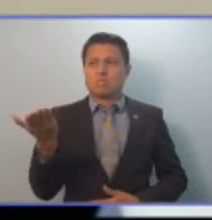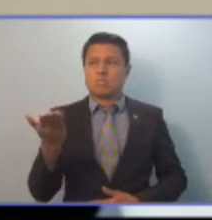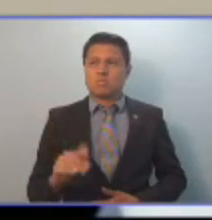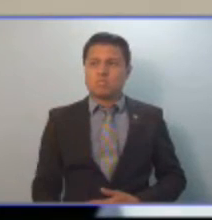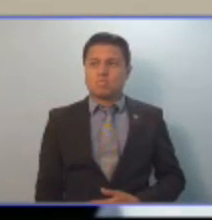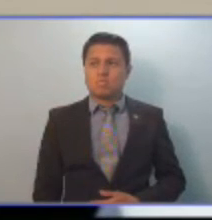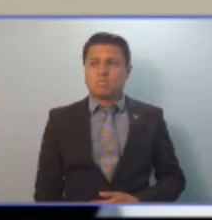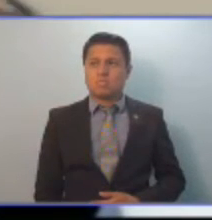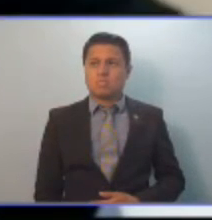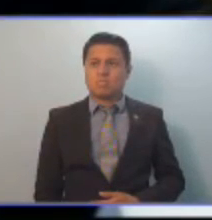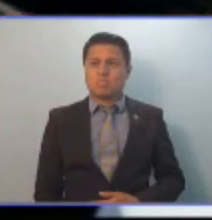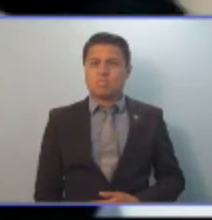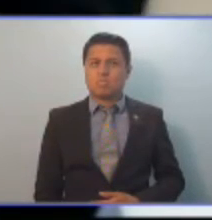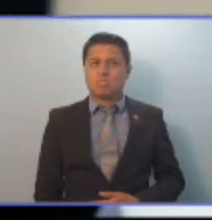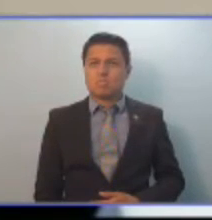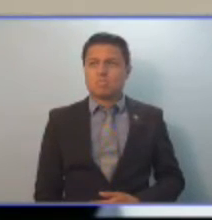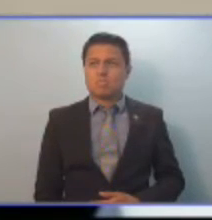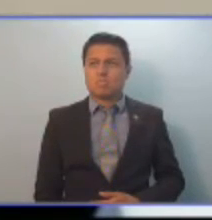Gracias.